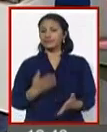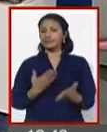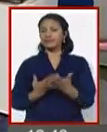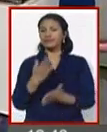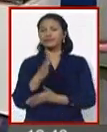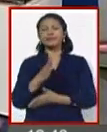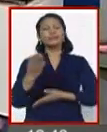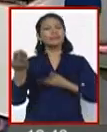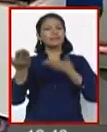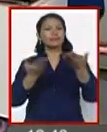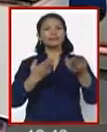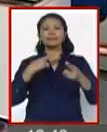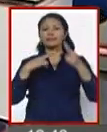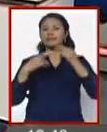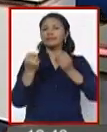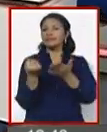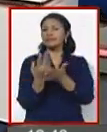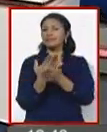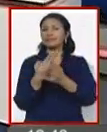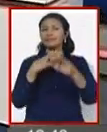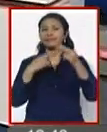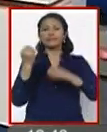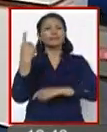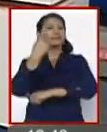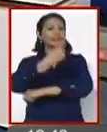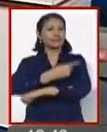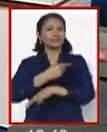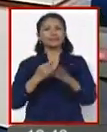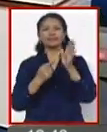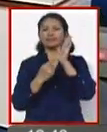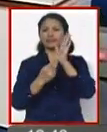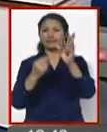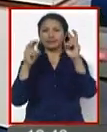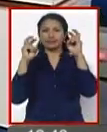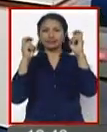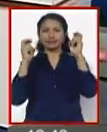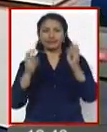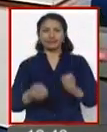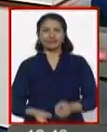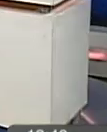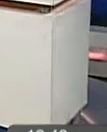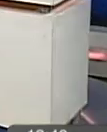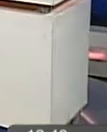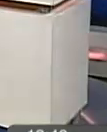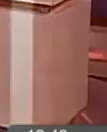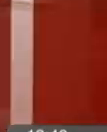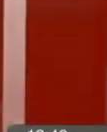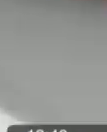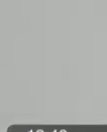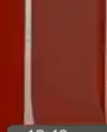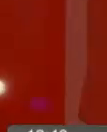Amigos, ¿cómo están? Buenas tardes. Bienvenidos a una nueva edición de Noticieros al Día. Le presentamos los titulares.